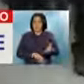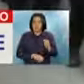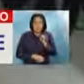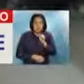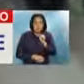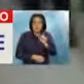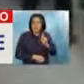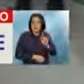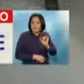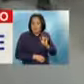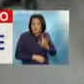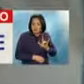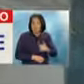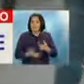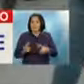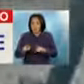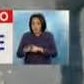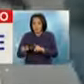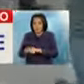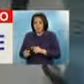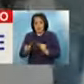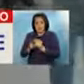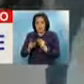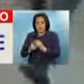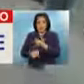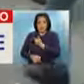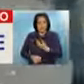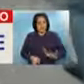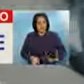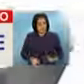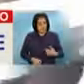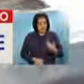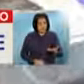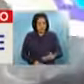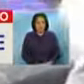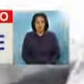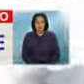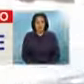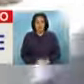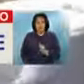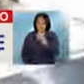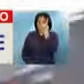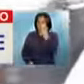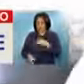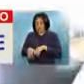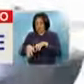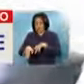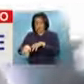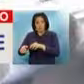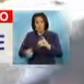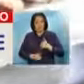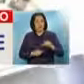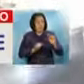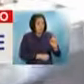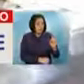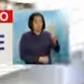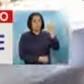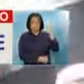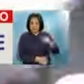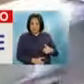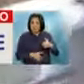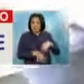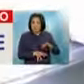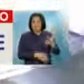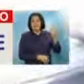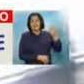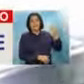Calú Montoya también consiguió tener unas palabras del presidente de la República. Primera parada militar ya como presidente. Primera actividad militar desde